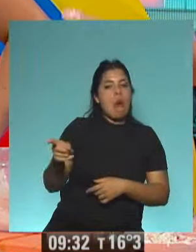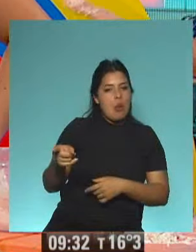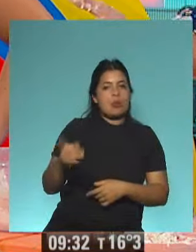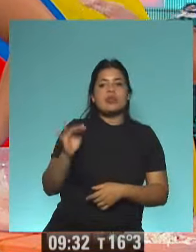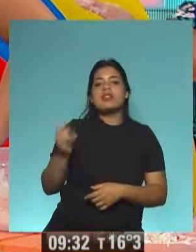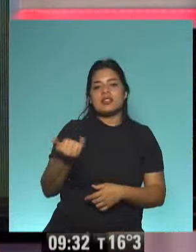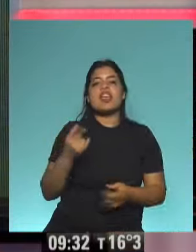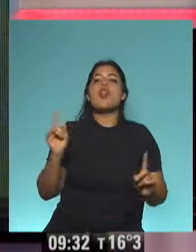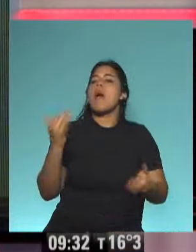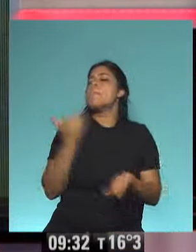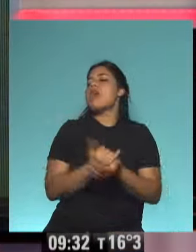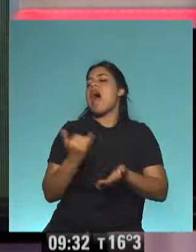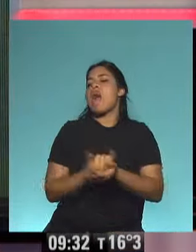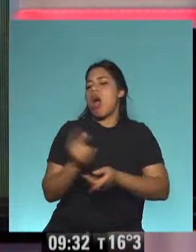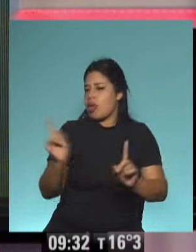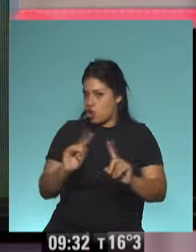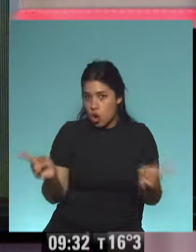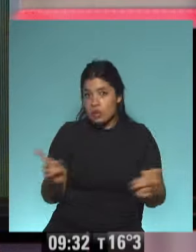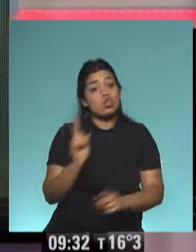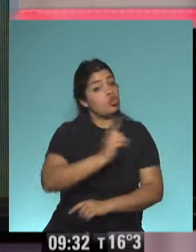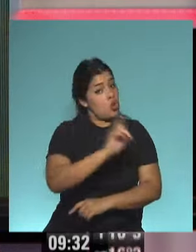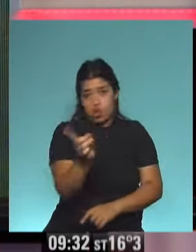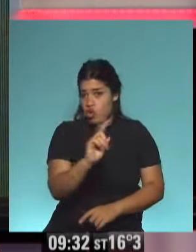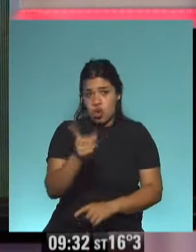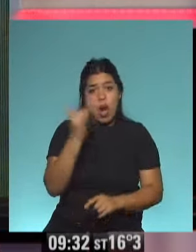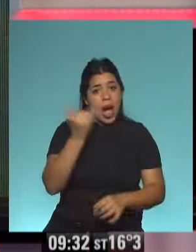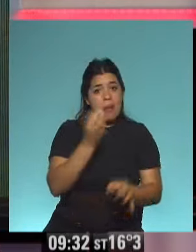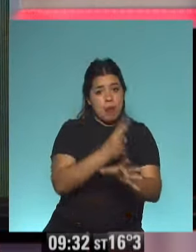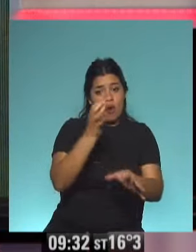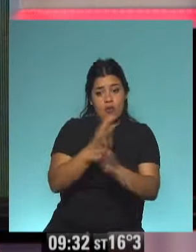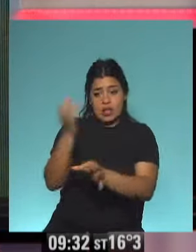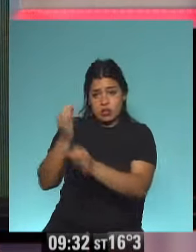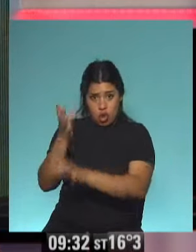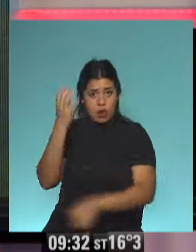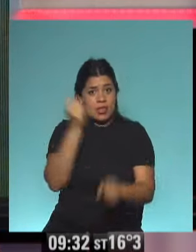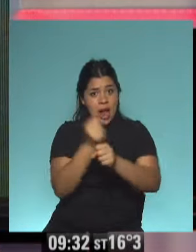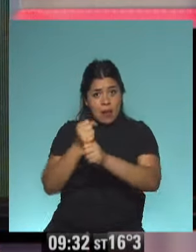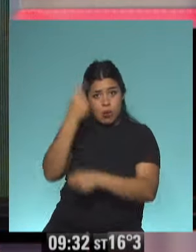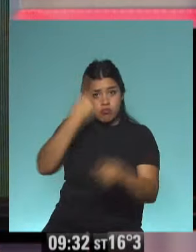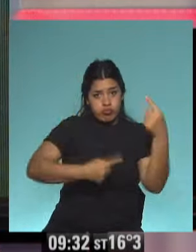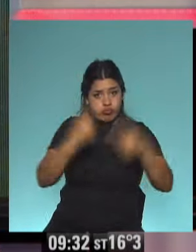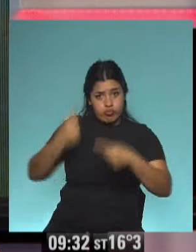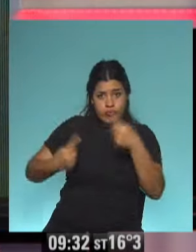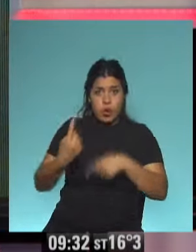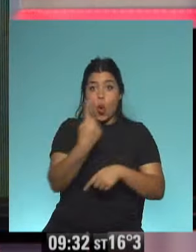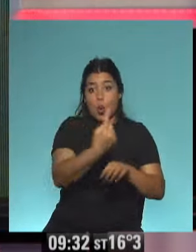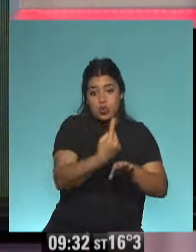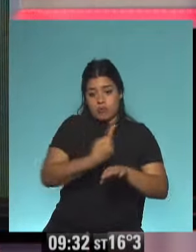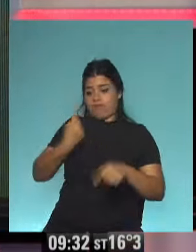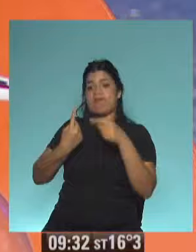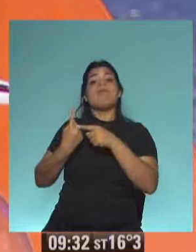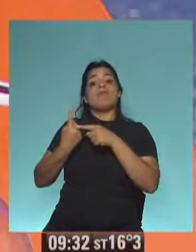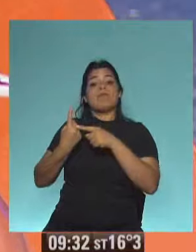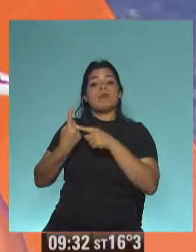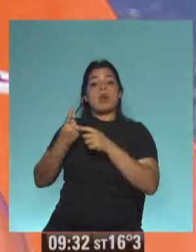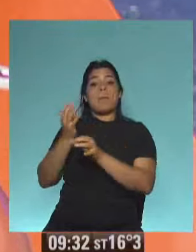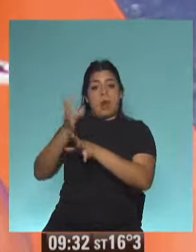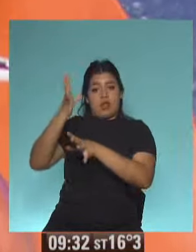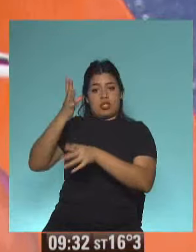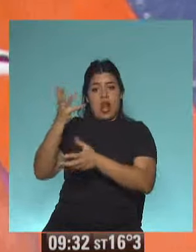No, como contamos la otra vez que hay profesiones, ¿se acuerdan? Y trabajos, bueno, uno de ellos es la cocina, uno estudia los